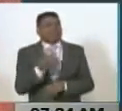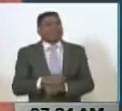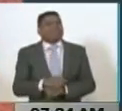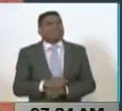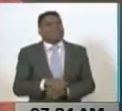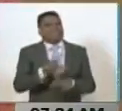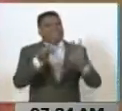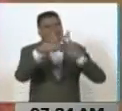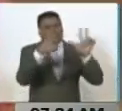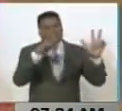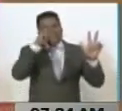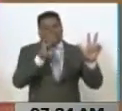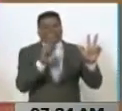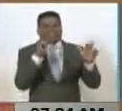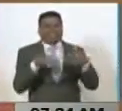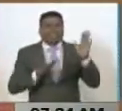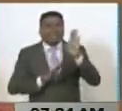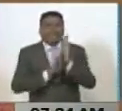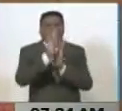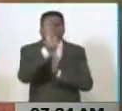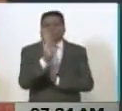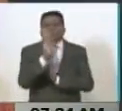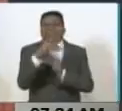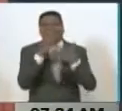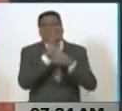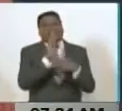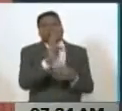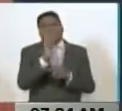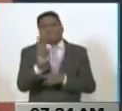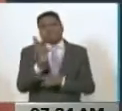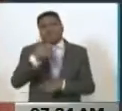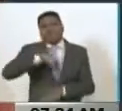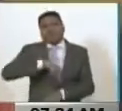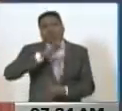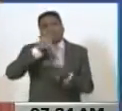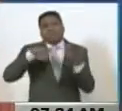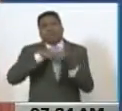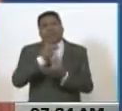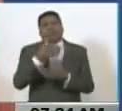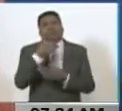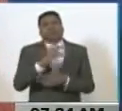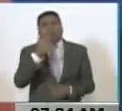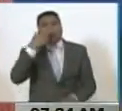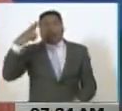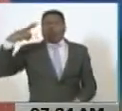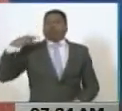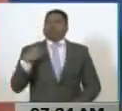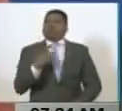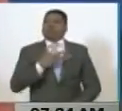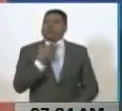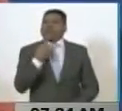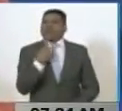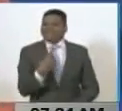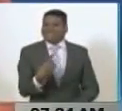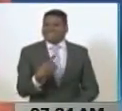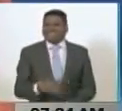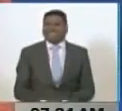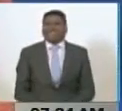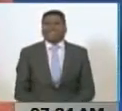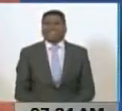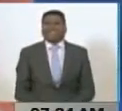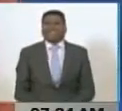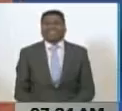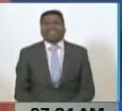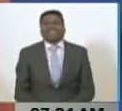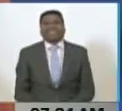la base de poder ir avanzando en la solución de este problema, que además en Venezuela, con mucho orgullo, podemos decir que estamos, en